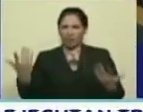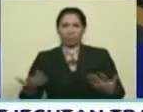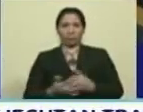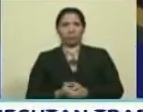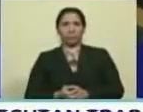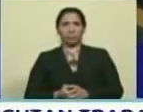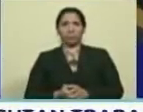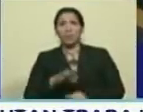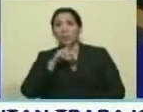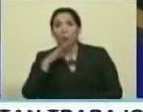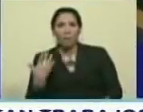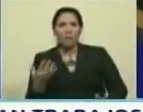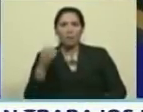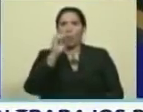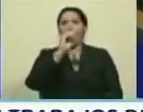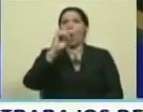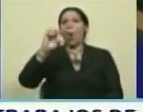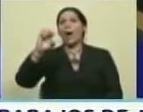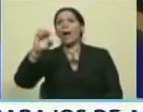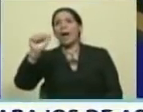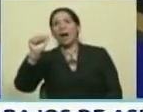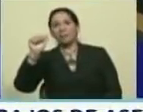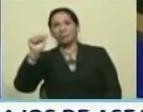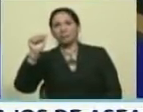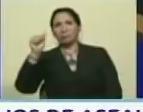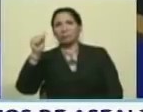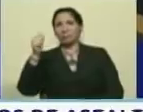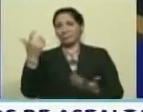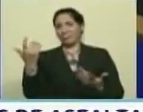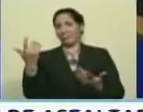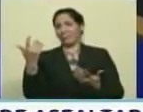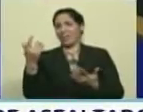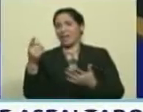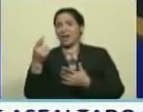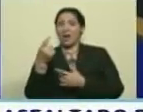Ni hablemos de la OEA y los restos de lo que queda de la OEA.